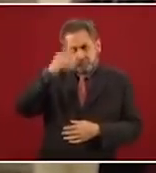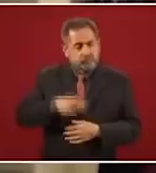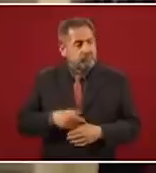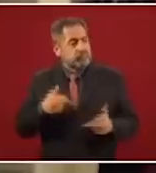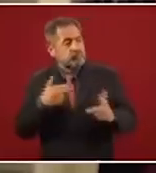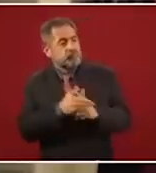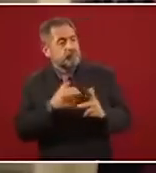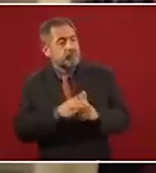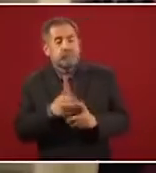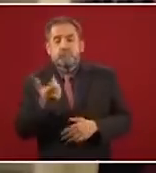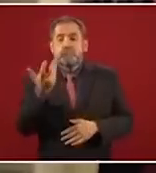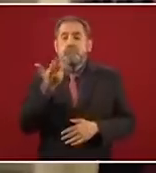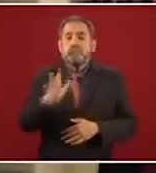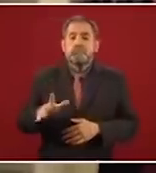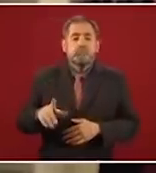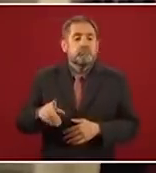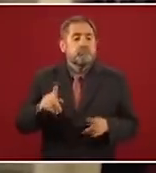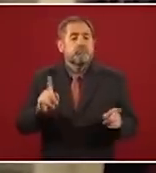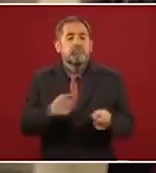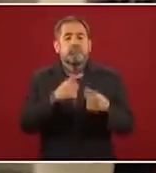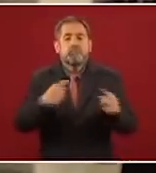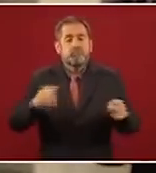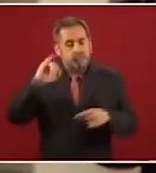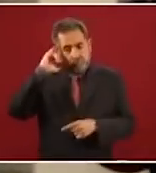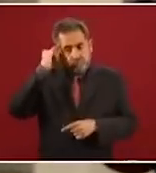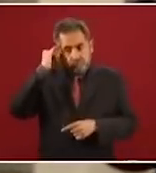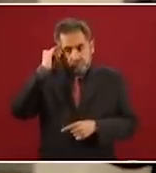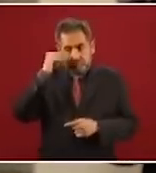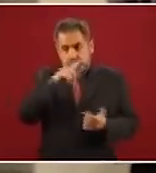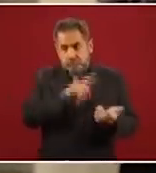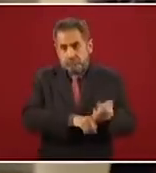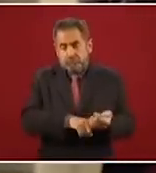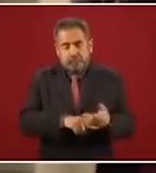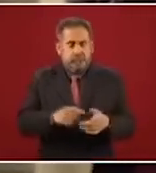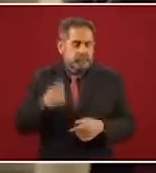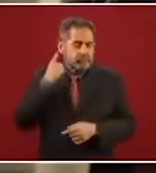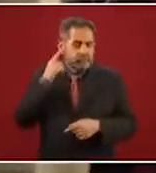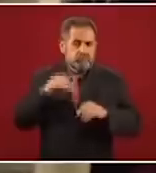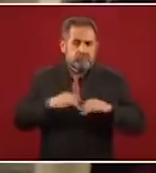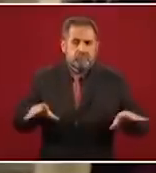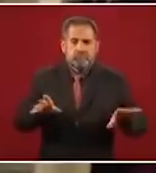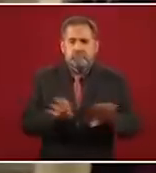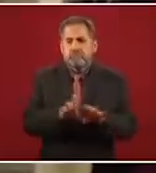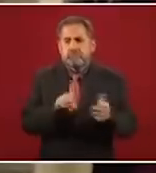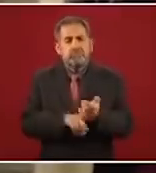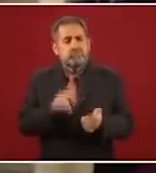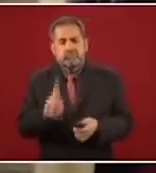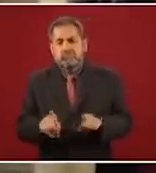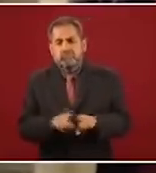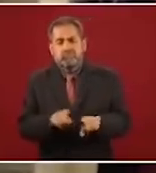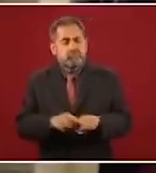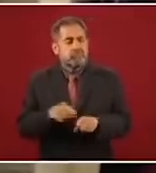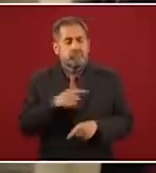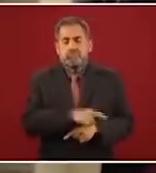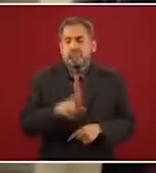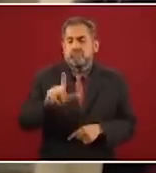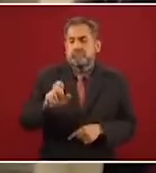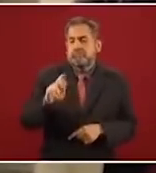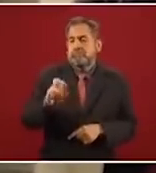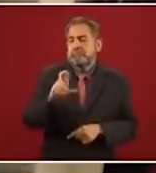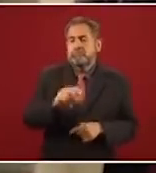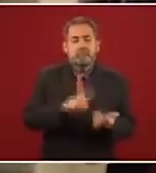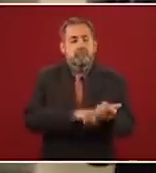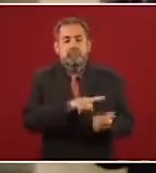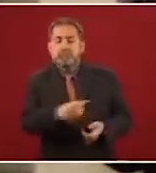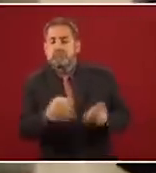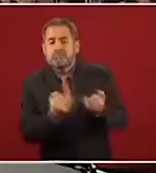10 músicos indígenas que pasó muy desapercibido, pero que fue un caso muy similar a los de los Levarón, ¿no?, en donde murieron. ¿Cuál es el informe que se